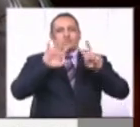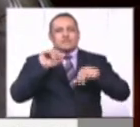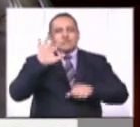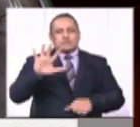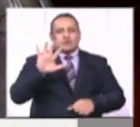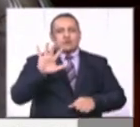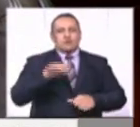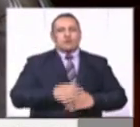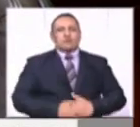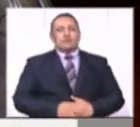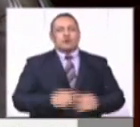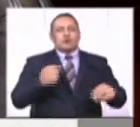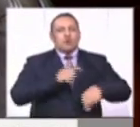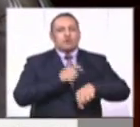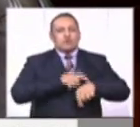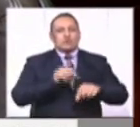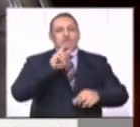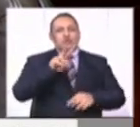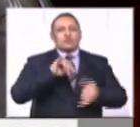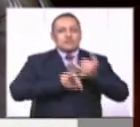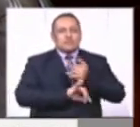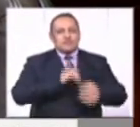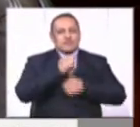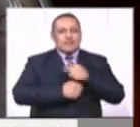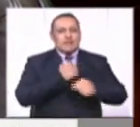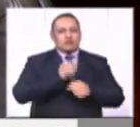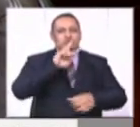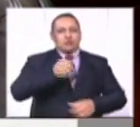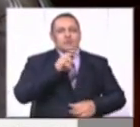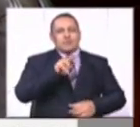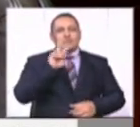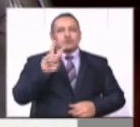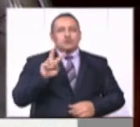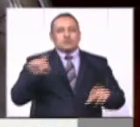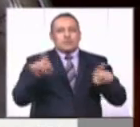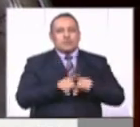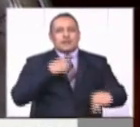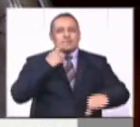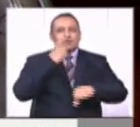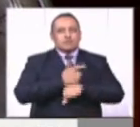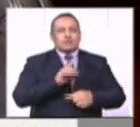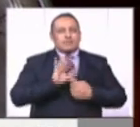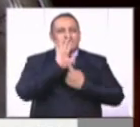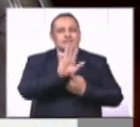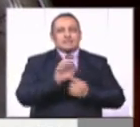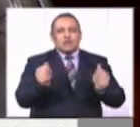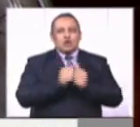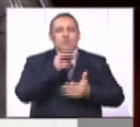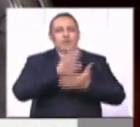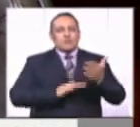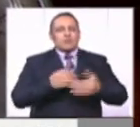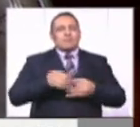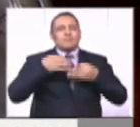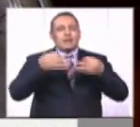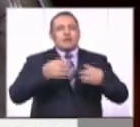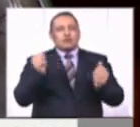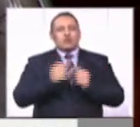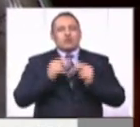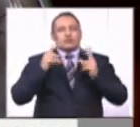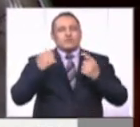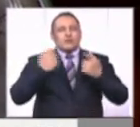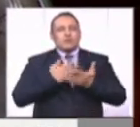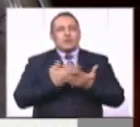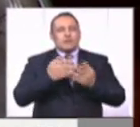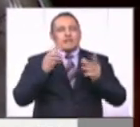25475 con fecha 2 de septiembre de 2022 El denunciante presenta escrito ampliando los términos